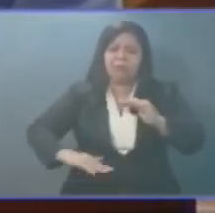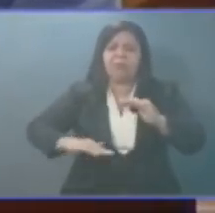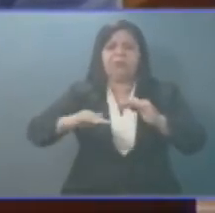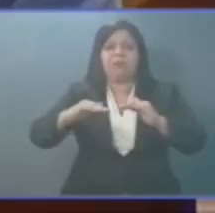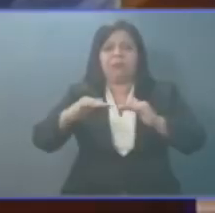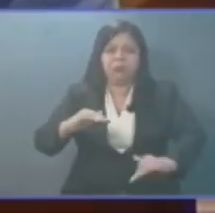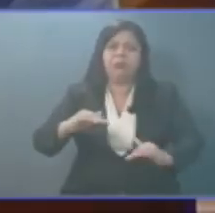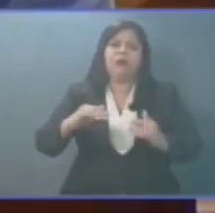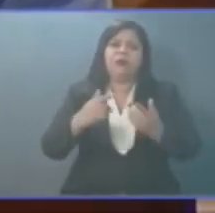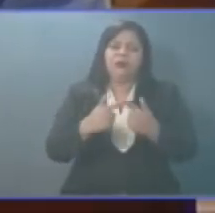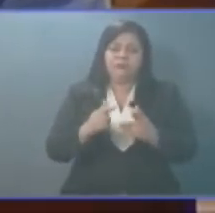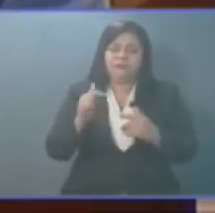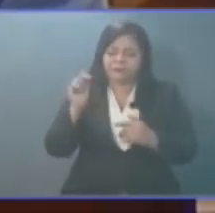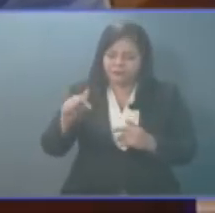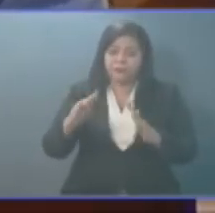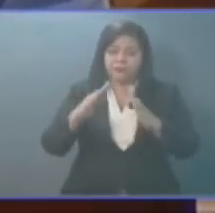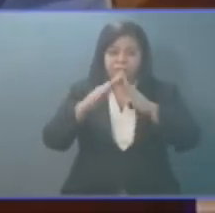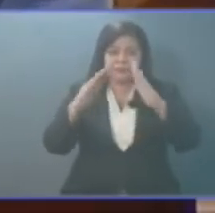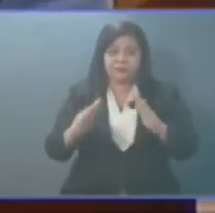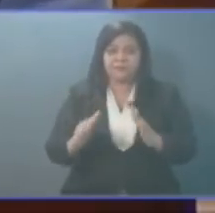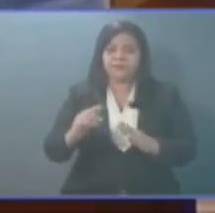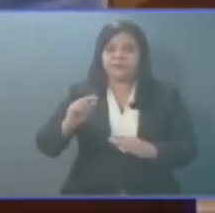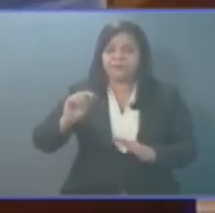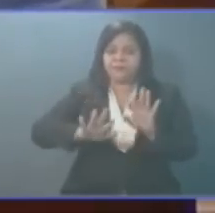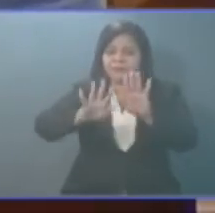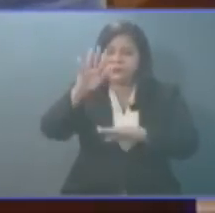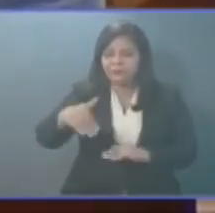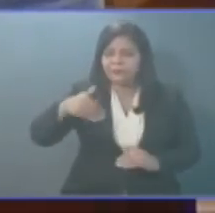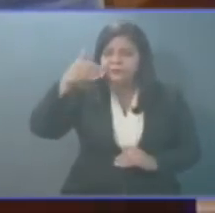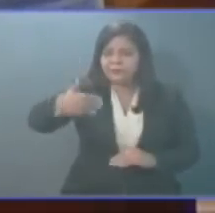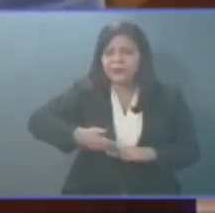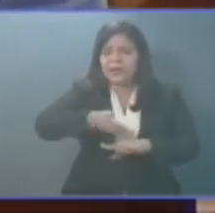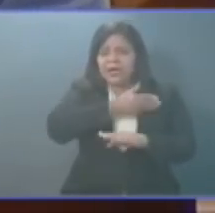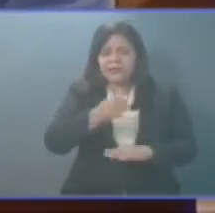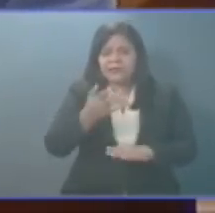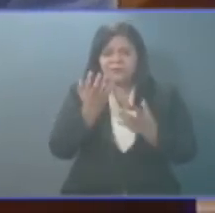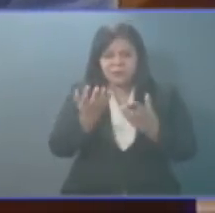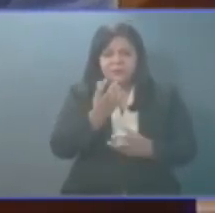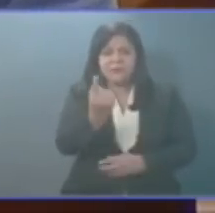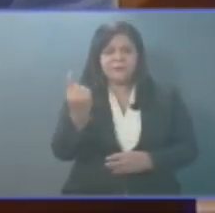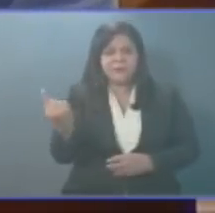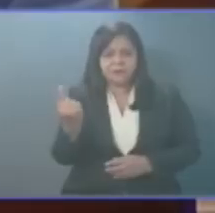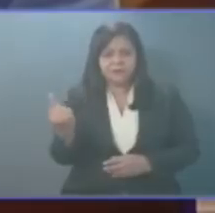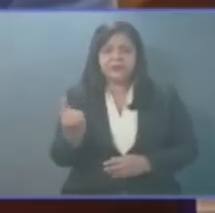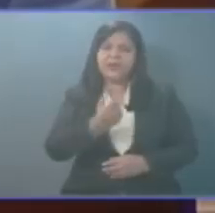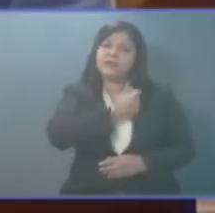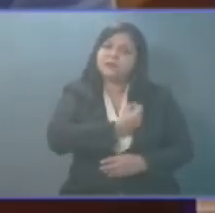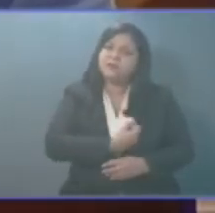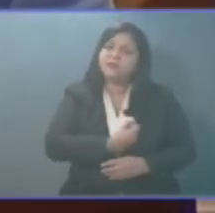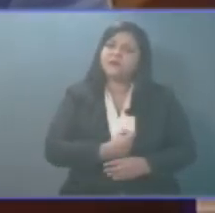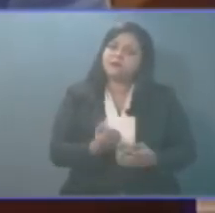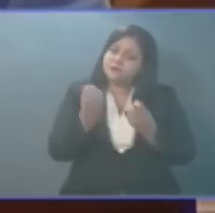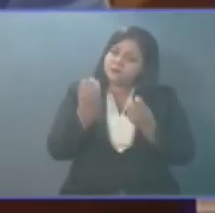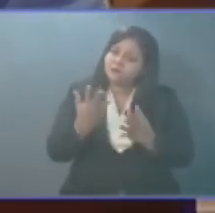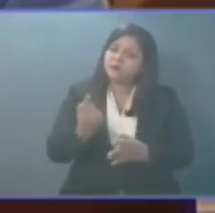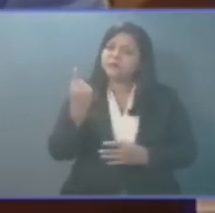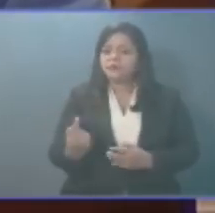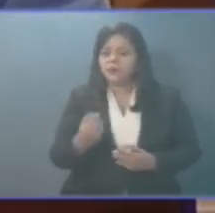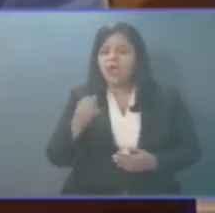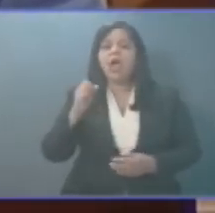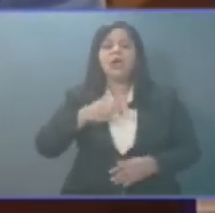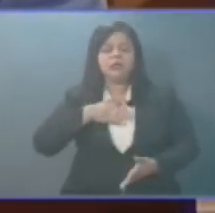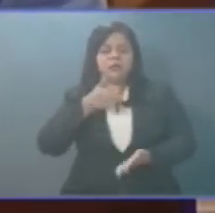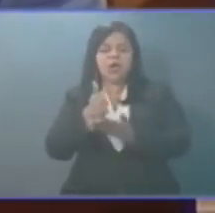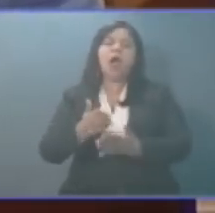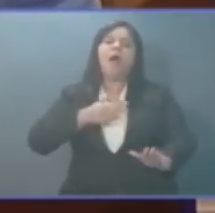estado presente para las familias en más de 15 años. Muchos fueron a decirle a las familias que les iban a resolver el